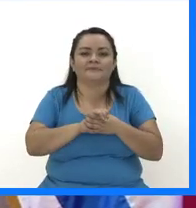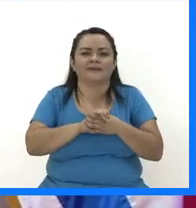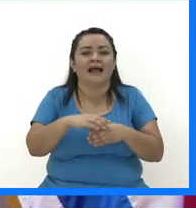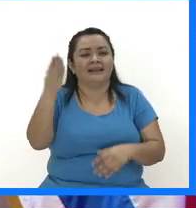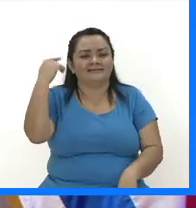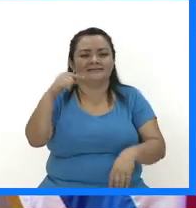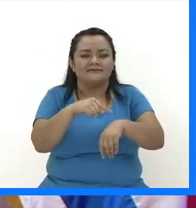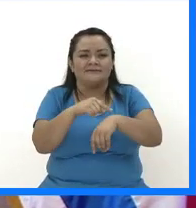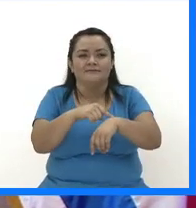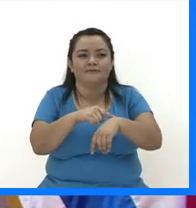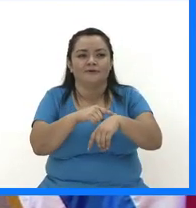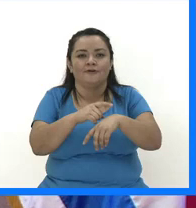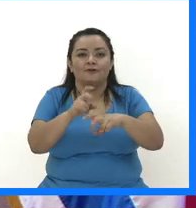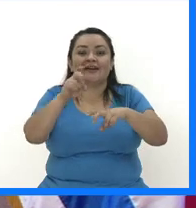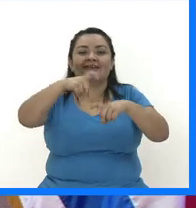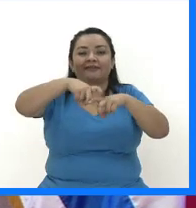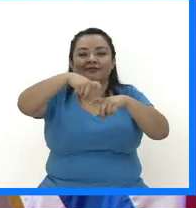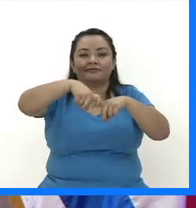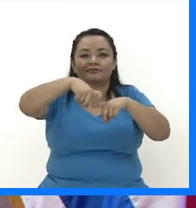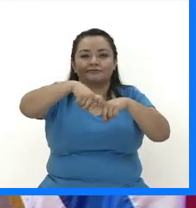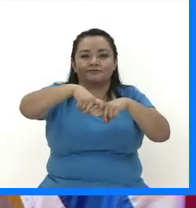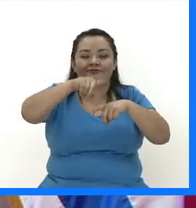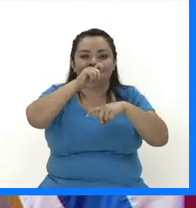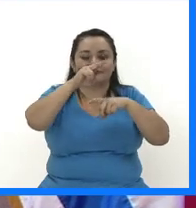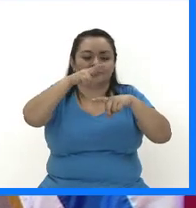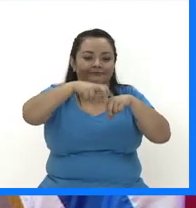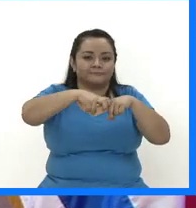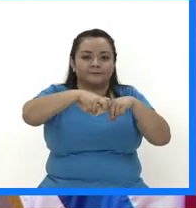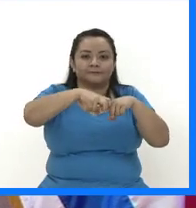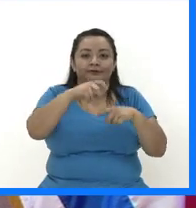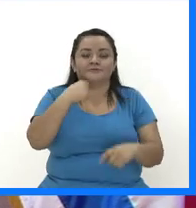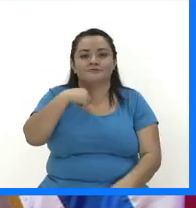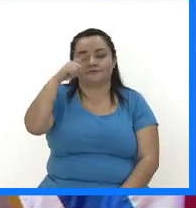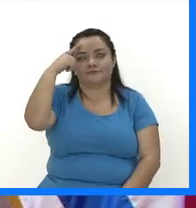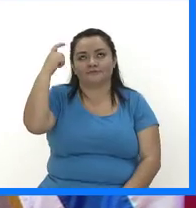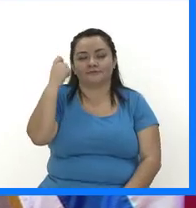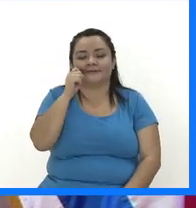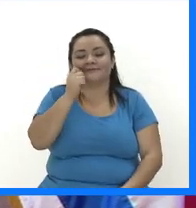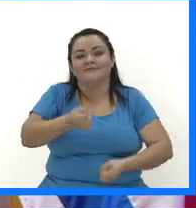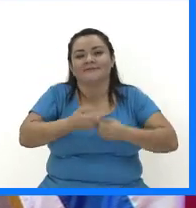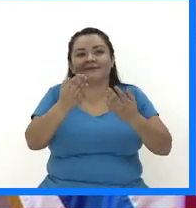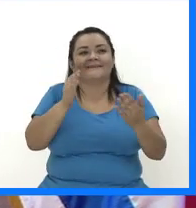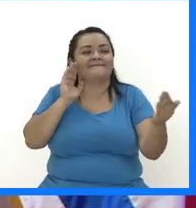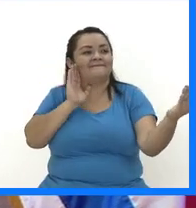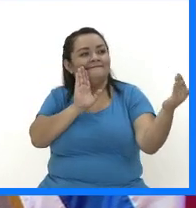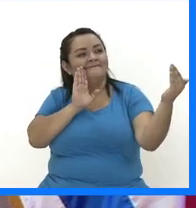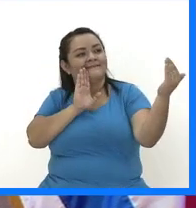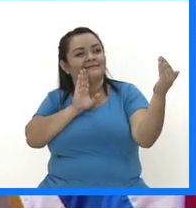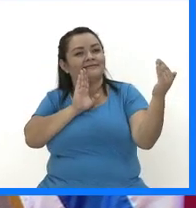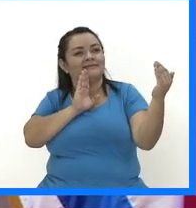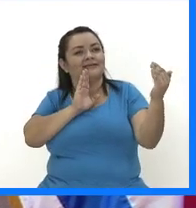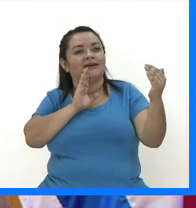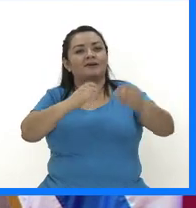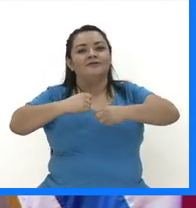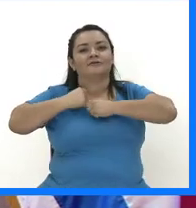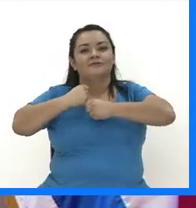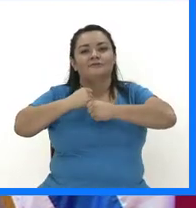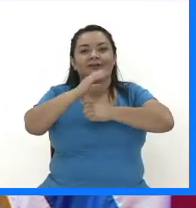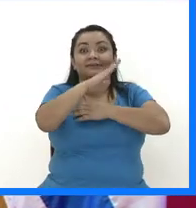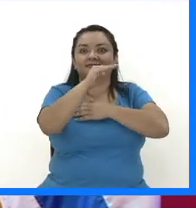y esa logrará bien malcriada y yo les he contado que ellos vivían allá frente a la guardia nacional